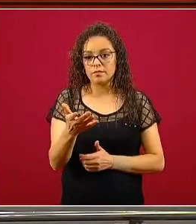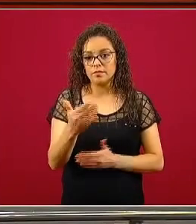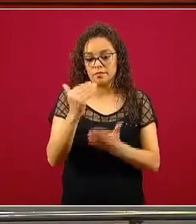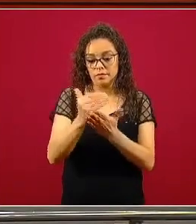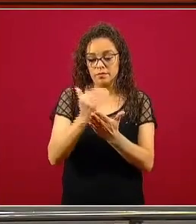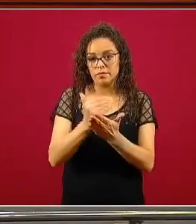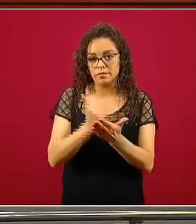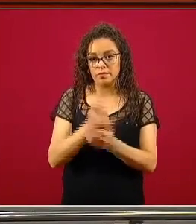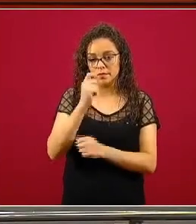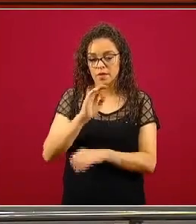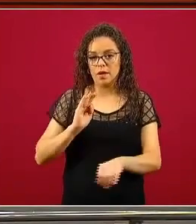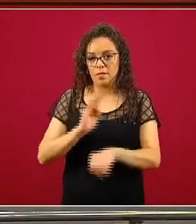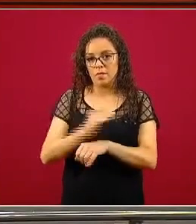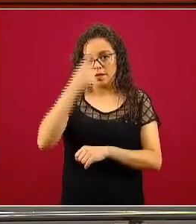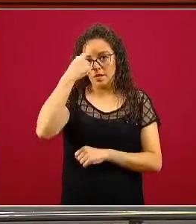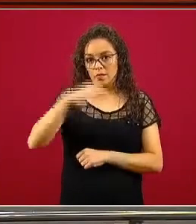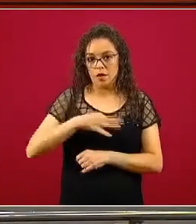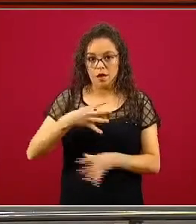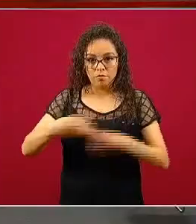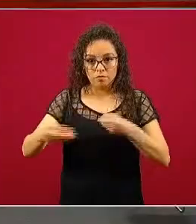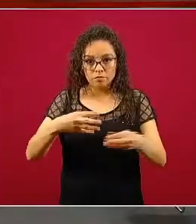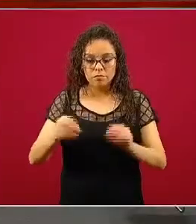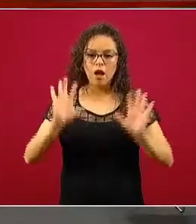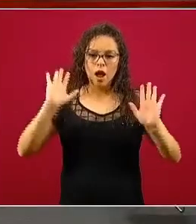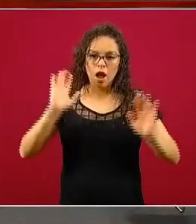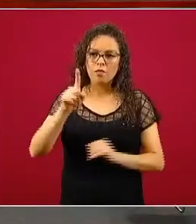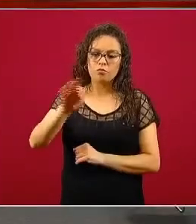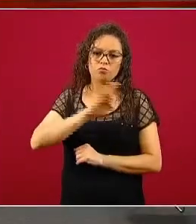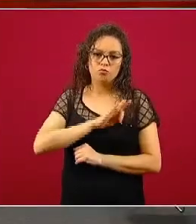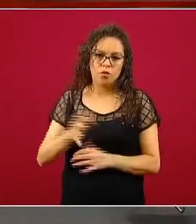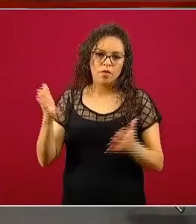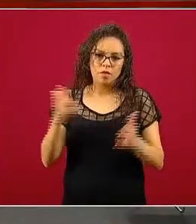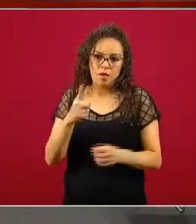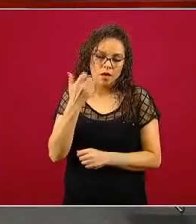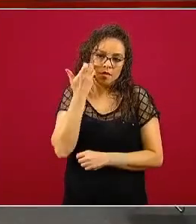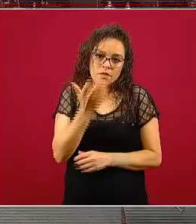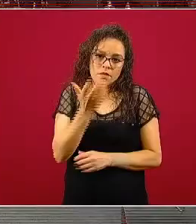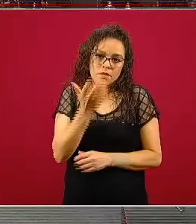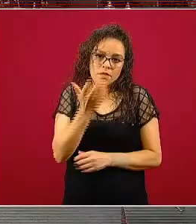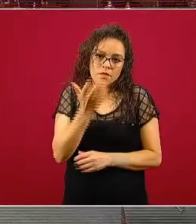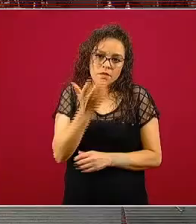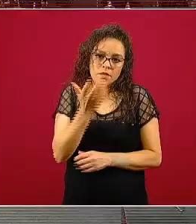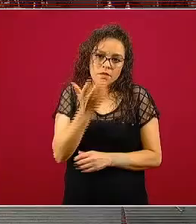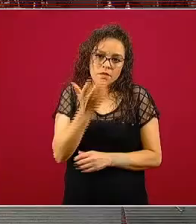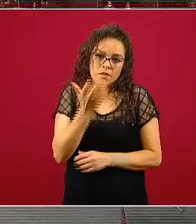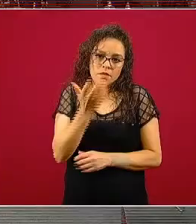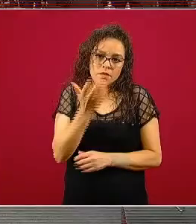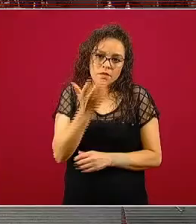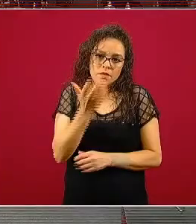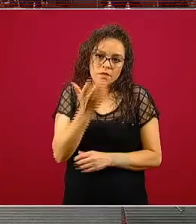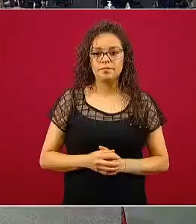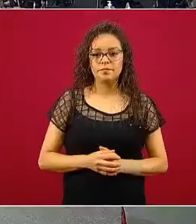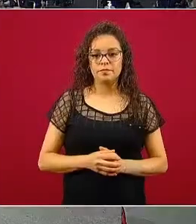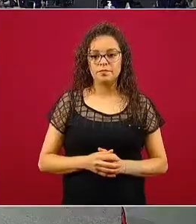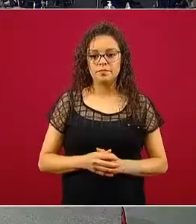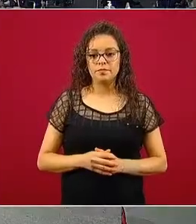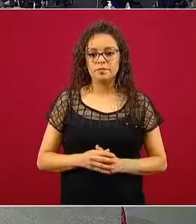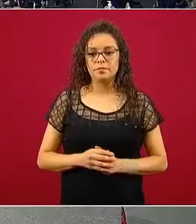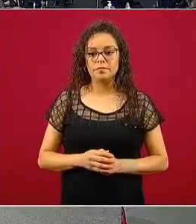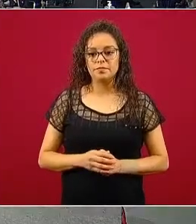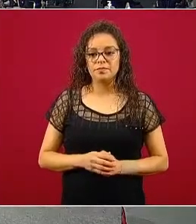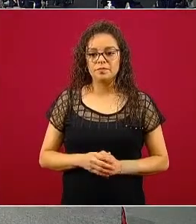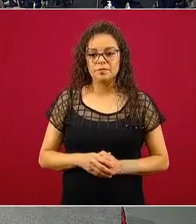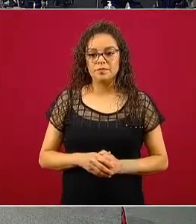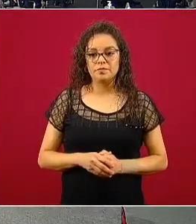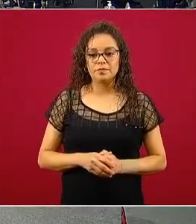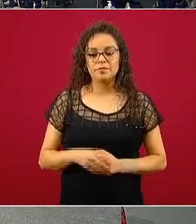la protección contra la epidemia, pues que lo hagan, ¿no? La segunda, en cuanto al sistema de salud de Guerrero, que le comentaba. Vamos a permitirle al doctor